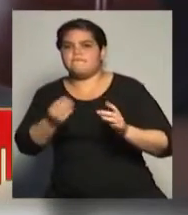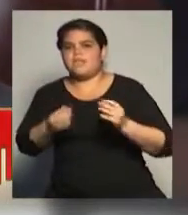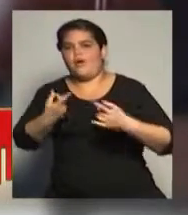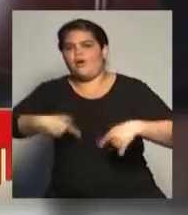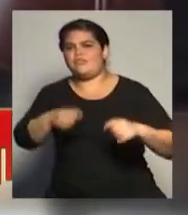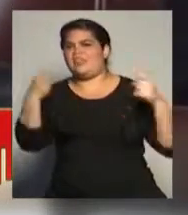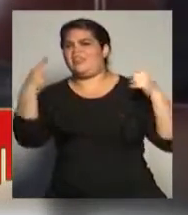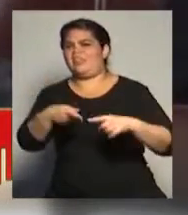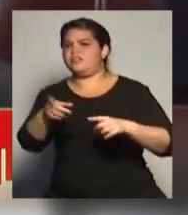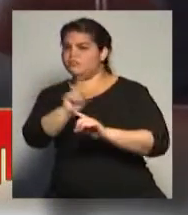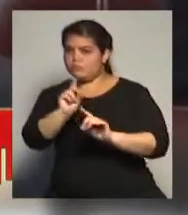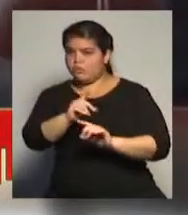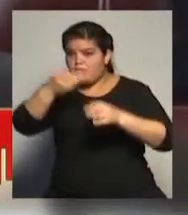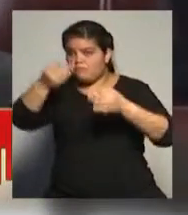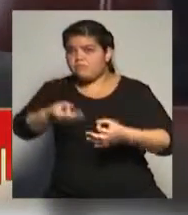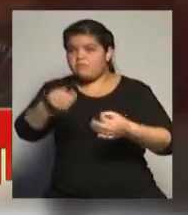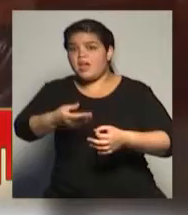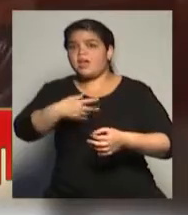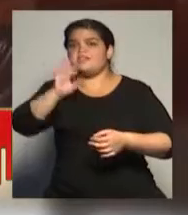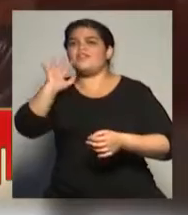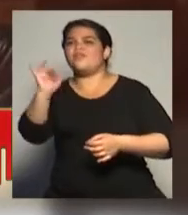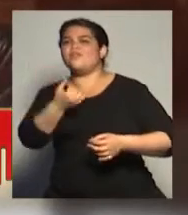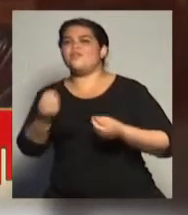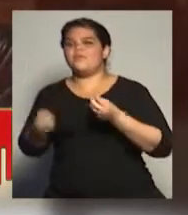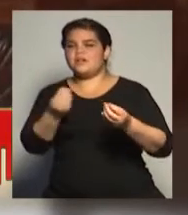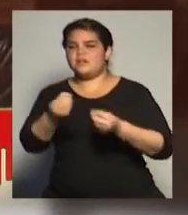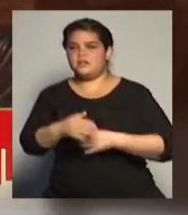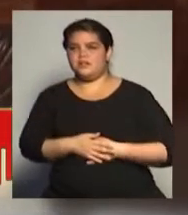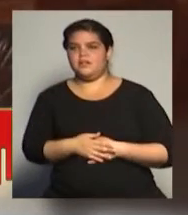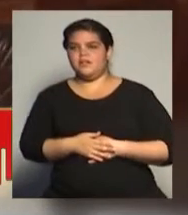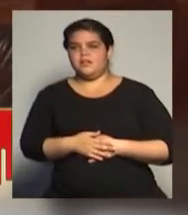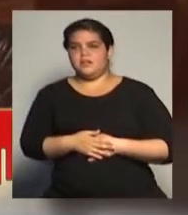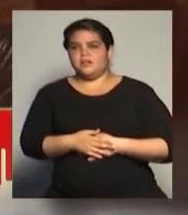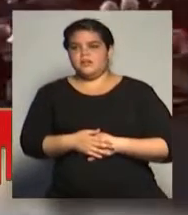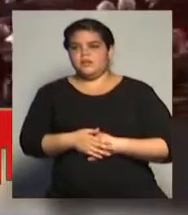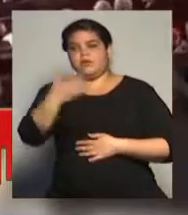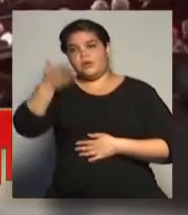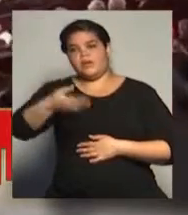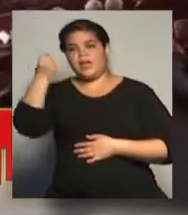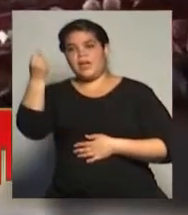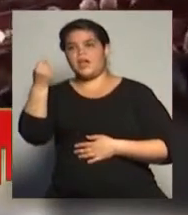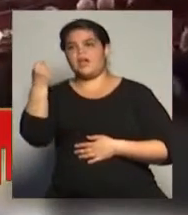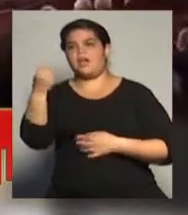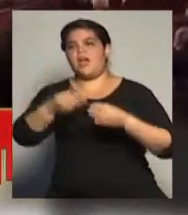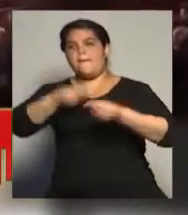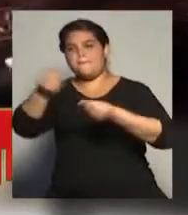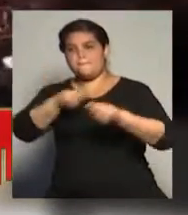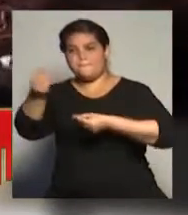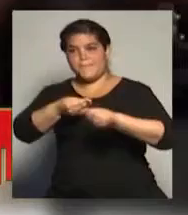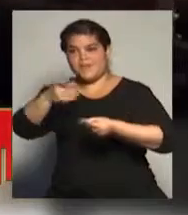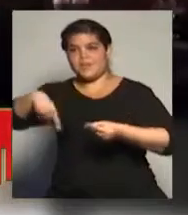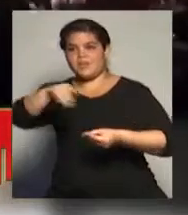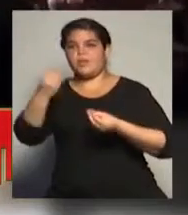improcedente, pero no, sin embargo reconoció la importancia de la actividad empresarial para generar riqueza y para